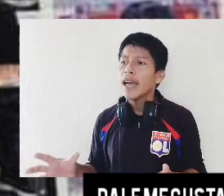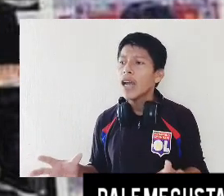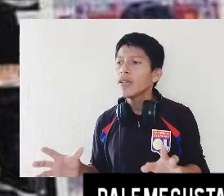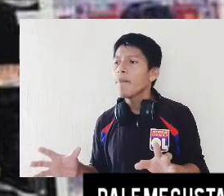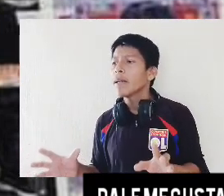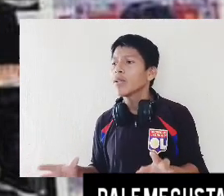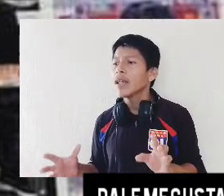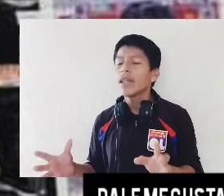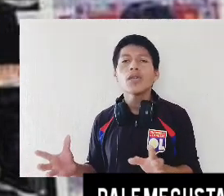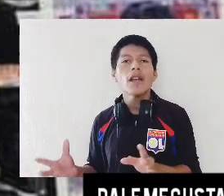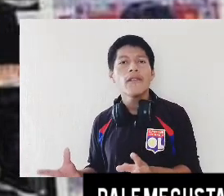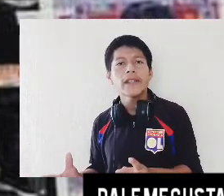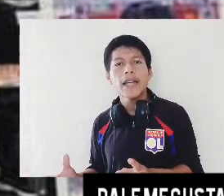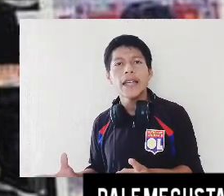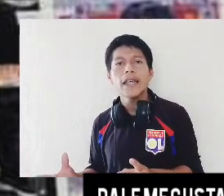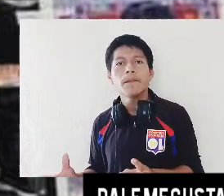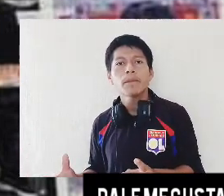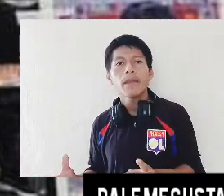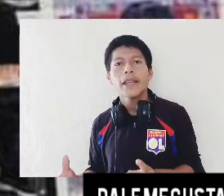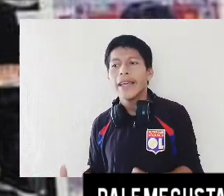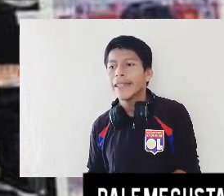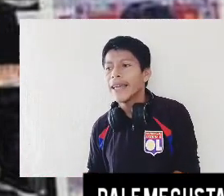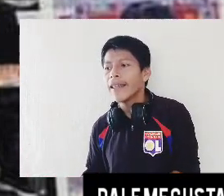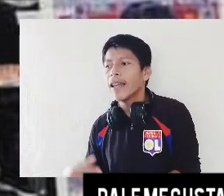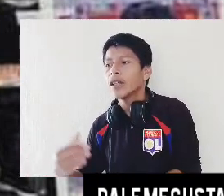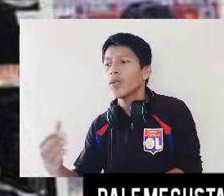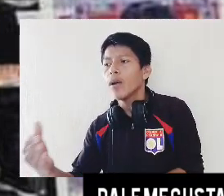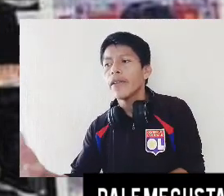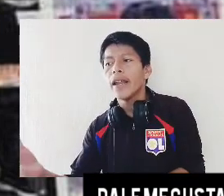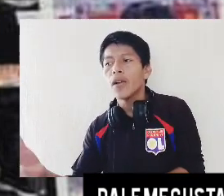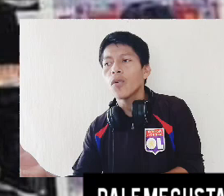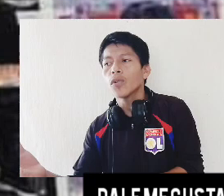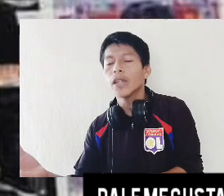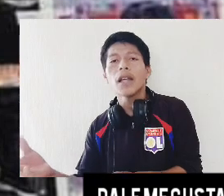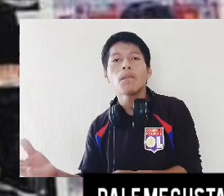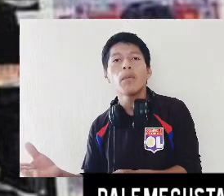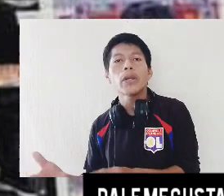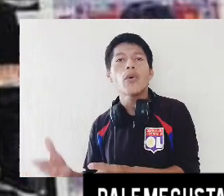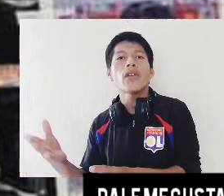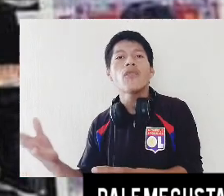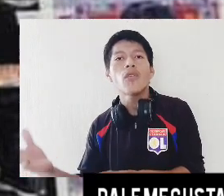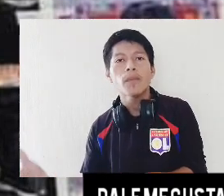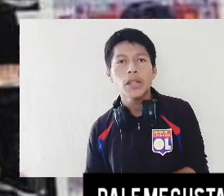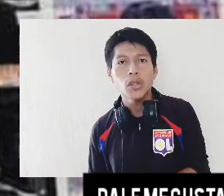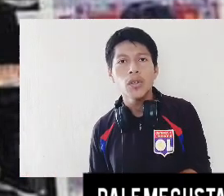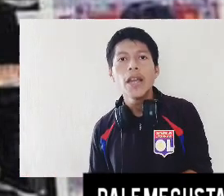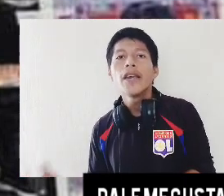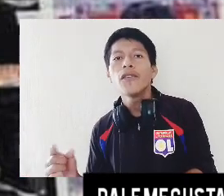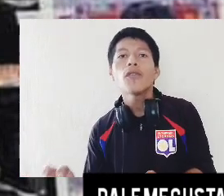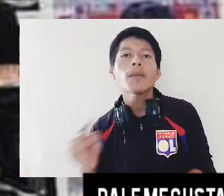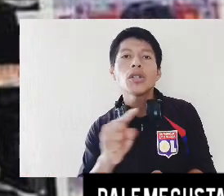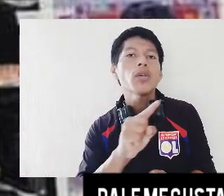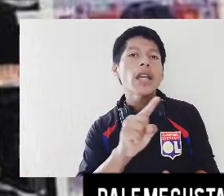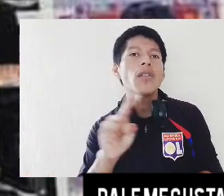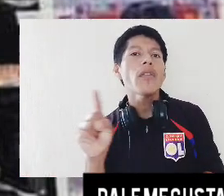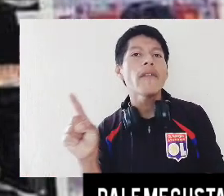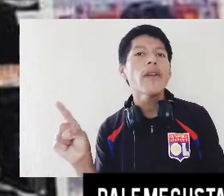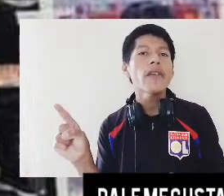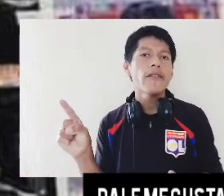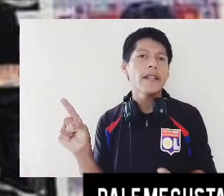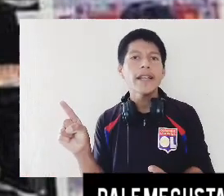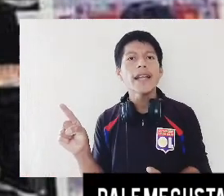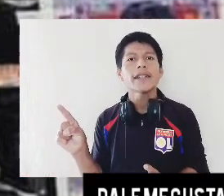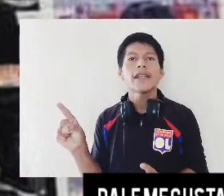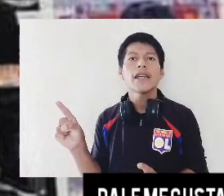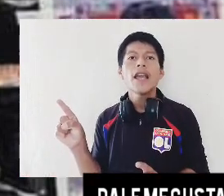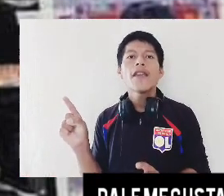que hay una persona dentro de la fiscalía que se adelantó a dar a conocer al público información que no debió